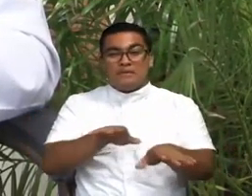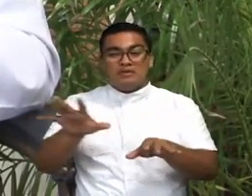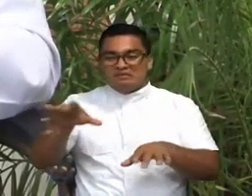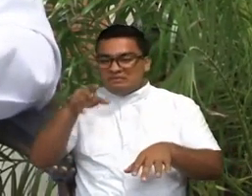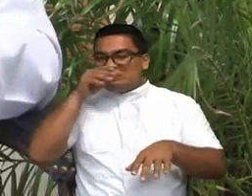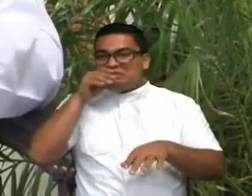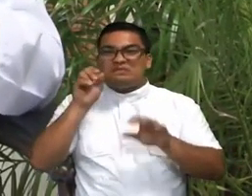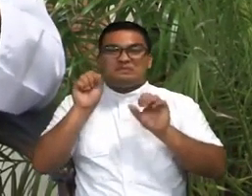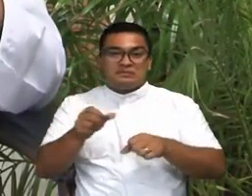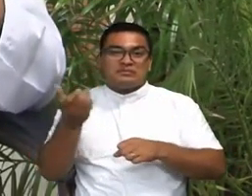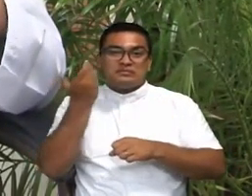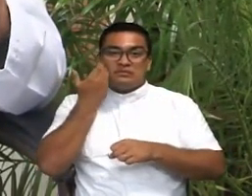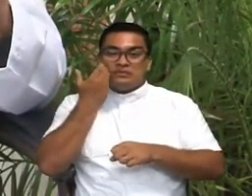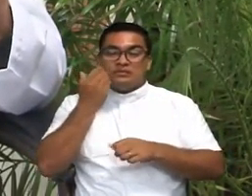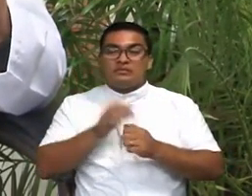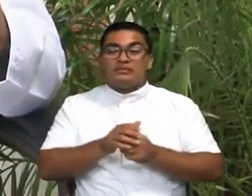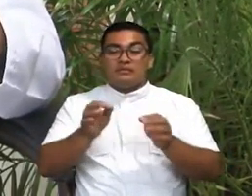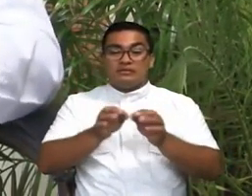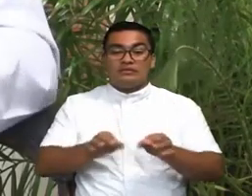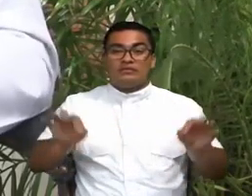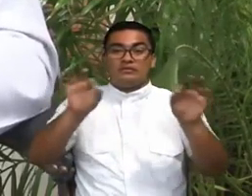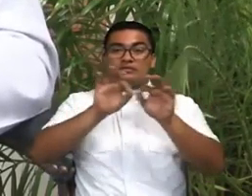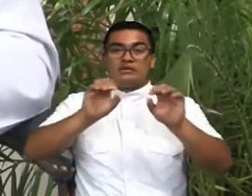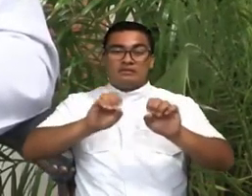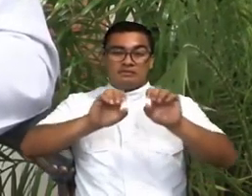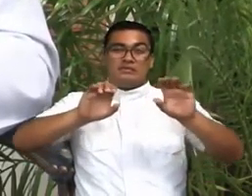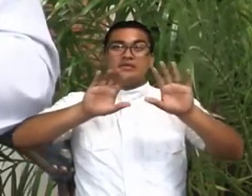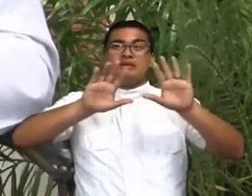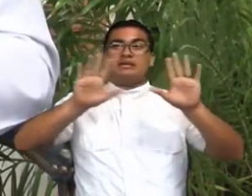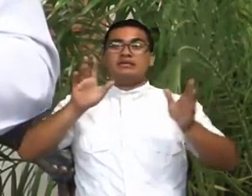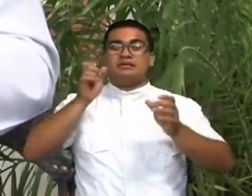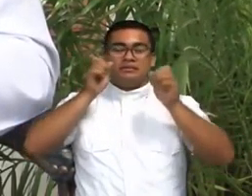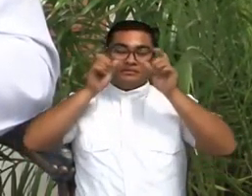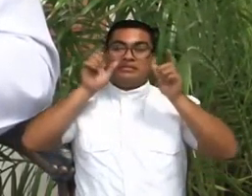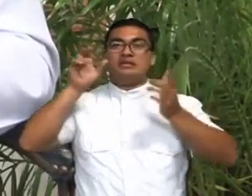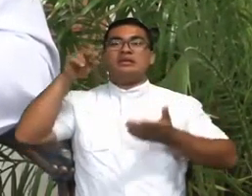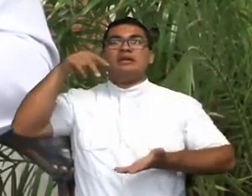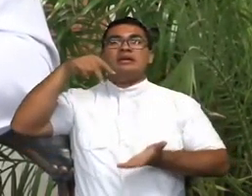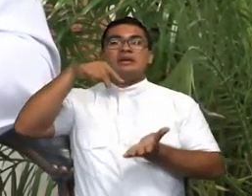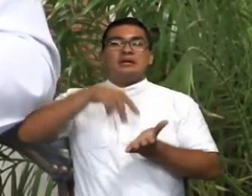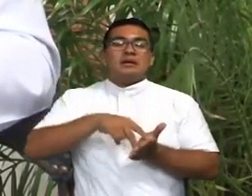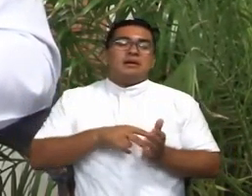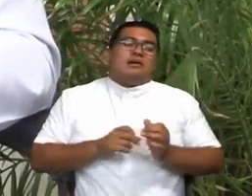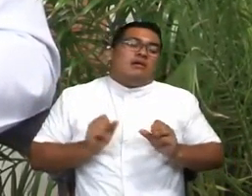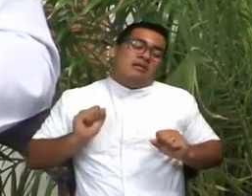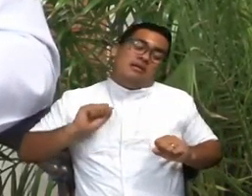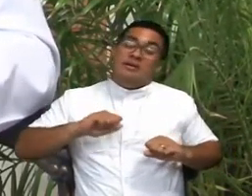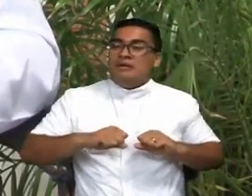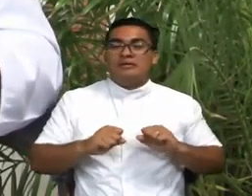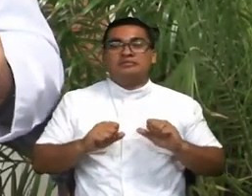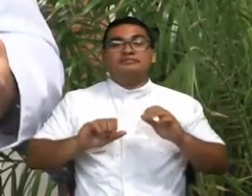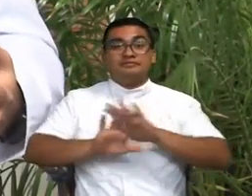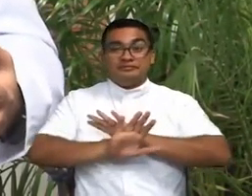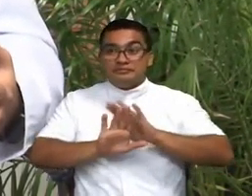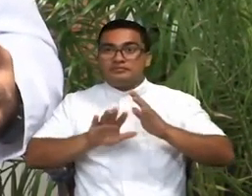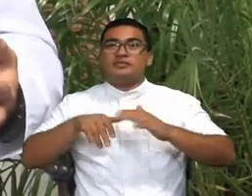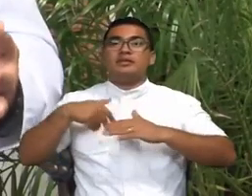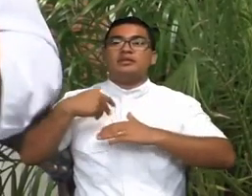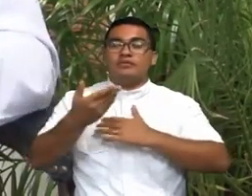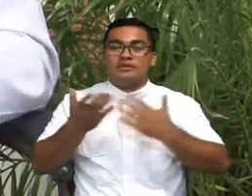Evitar cada mañana levantarse, porque acuérdense que hay mayor frío, hay mayor exposición. Esto es lo que la gente dice, el famoso